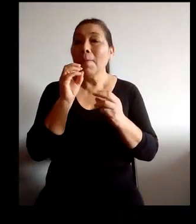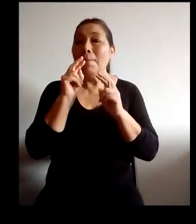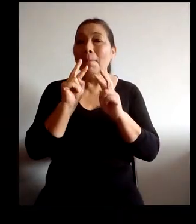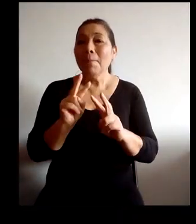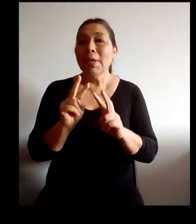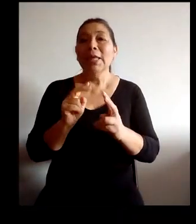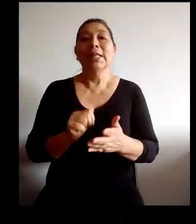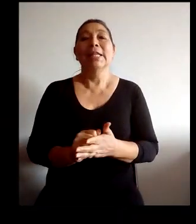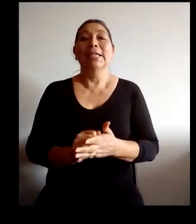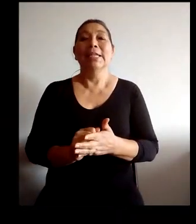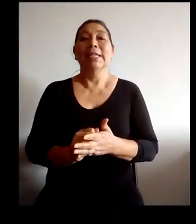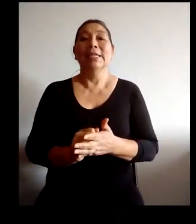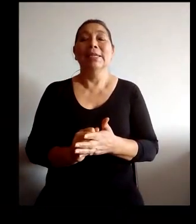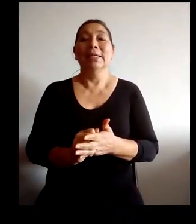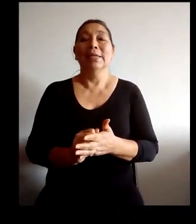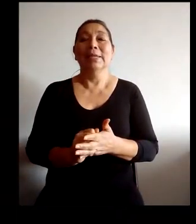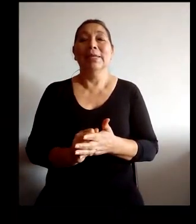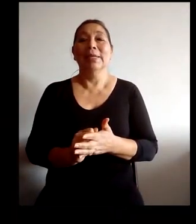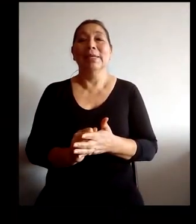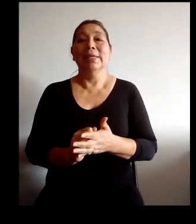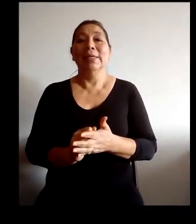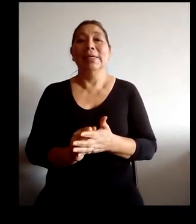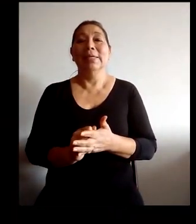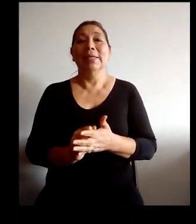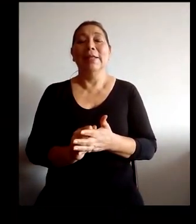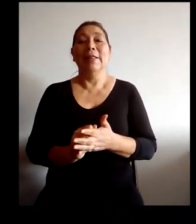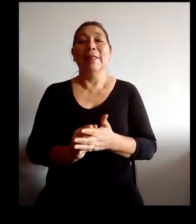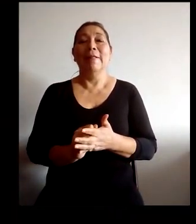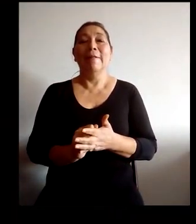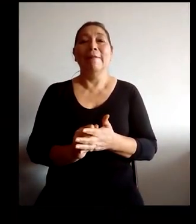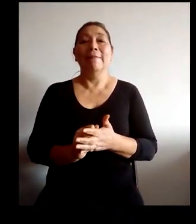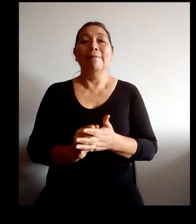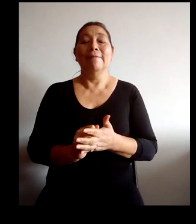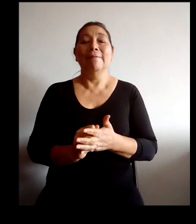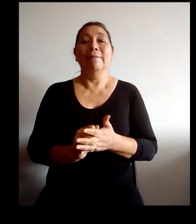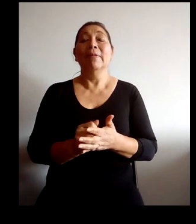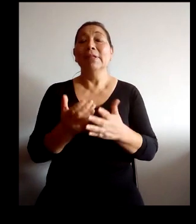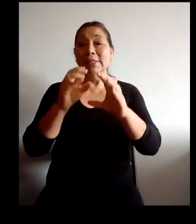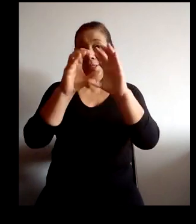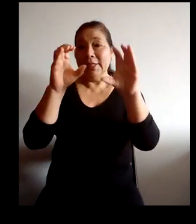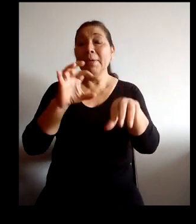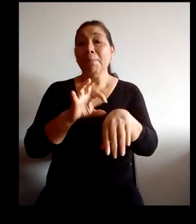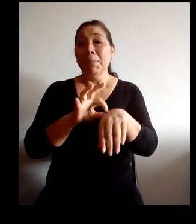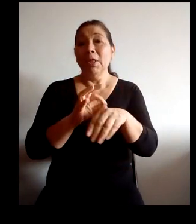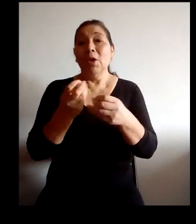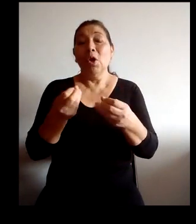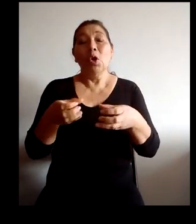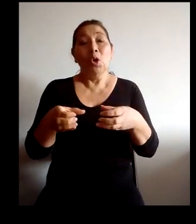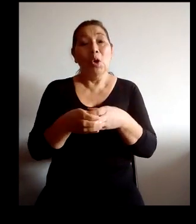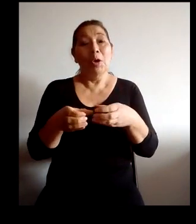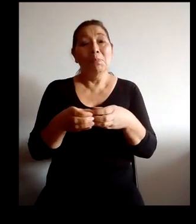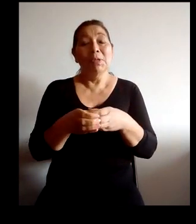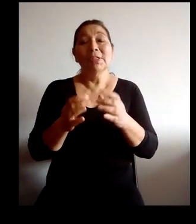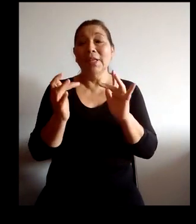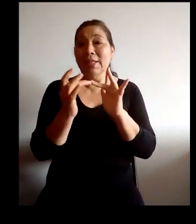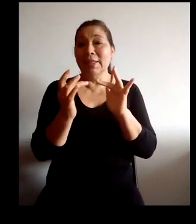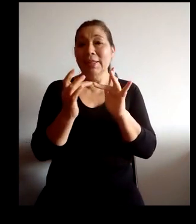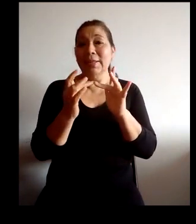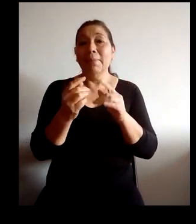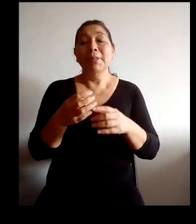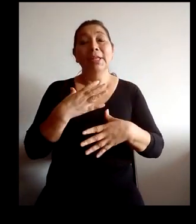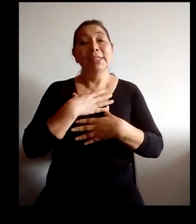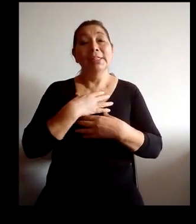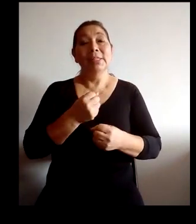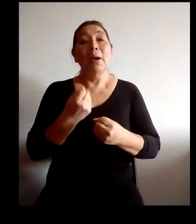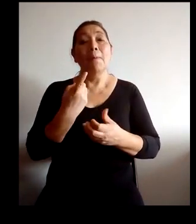certificados médicos, tanto por comisiones de entidades de prestadoras de salud, por comisiones del Seguro Social de Salud y del Ministerio de Salud,